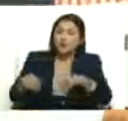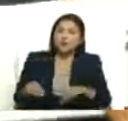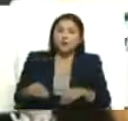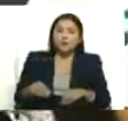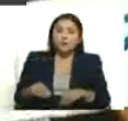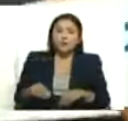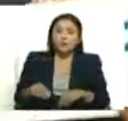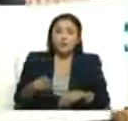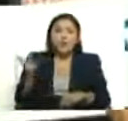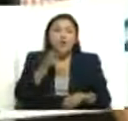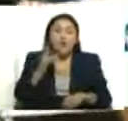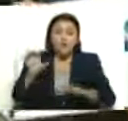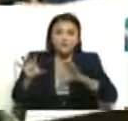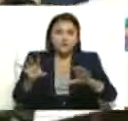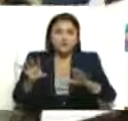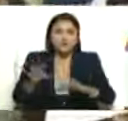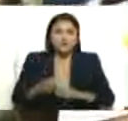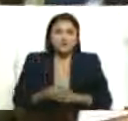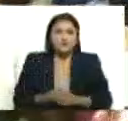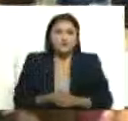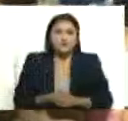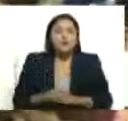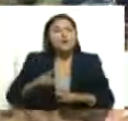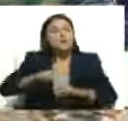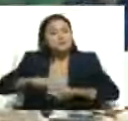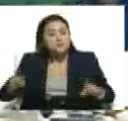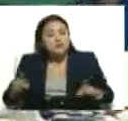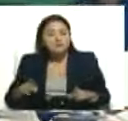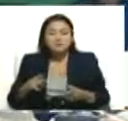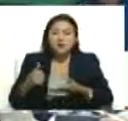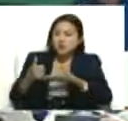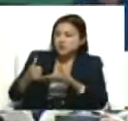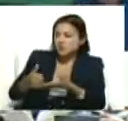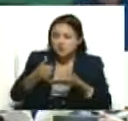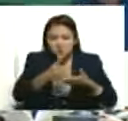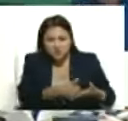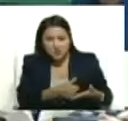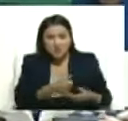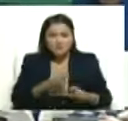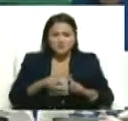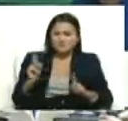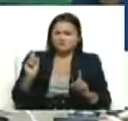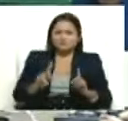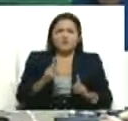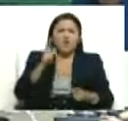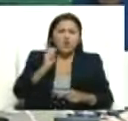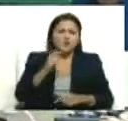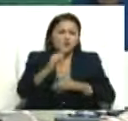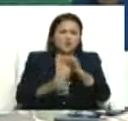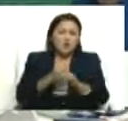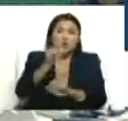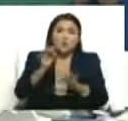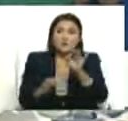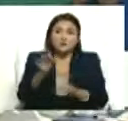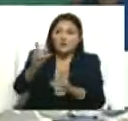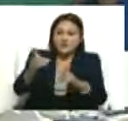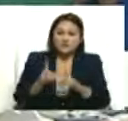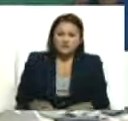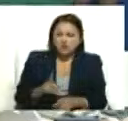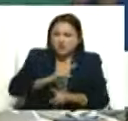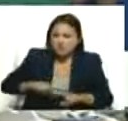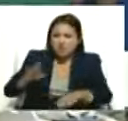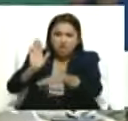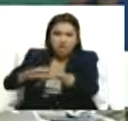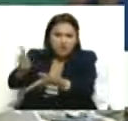De mutuo acuerdo entre las partes. Pero de pasar de un buen oficiante que venga a la Corte Internacional de Justicia a tomar decisiones donde nadie